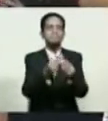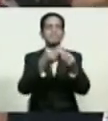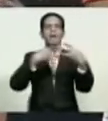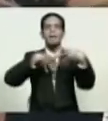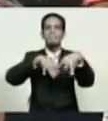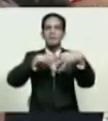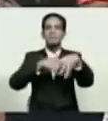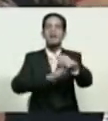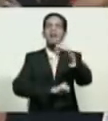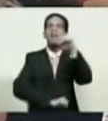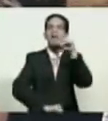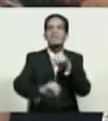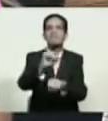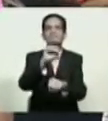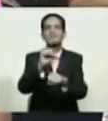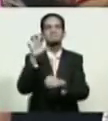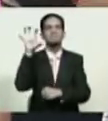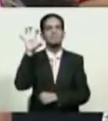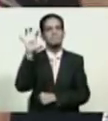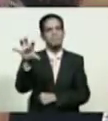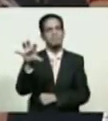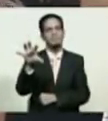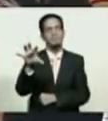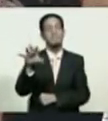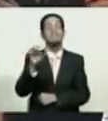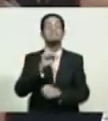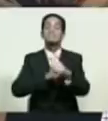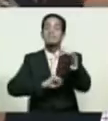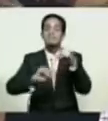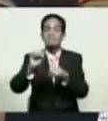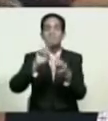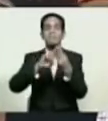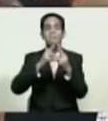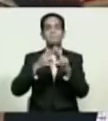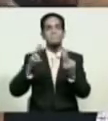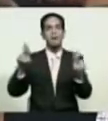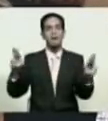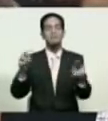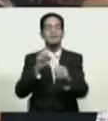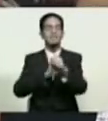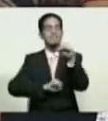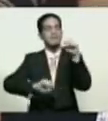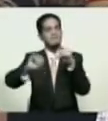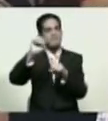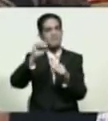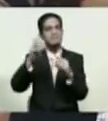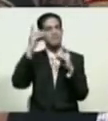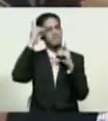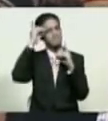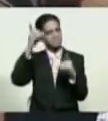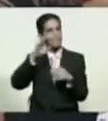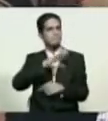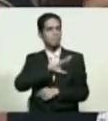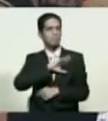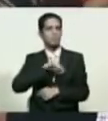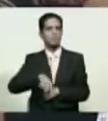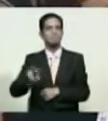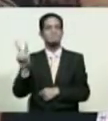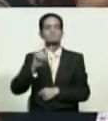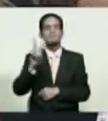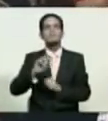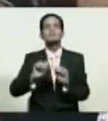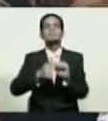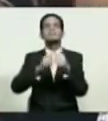para la defensa de la patria, para la consolidación de la paz, para la defensa de la dignidad nacional y para el desarrollo y